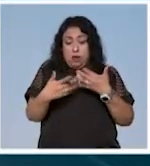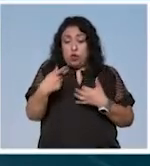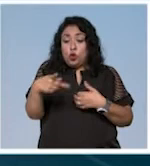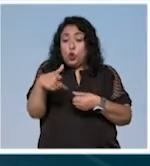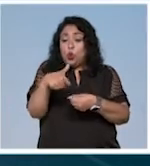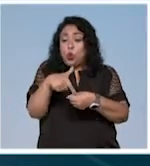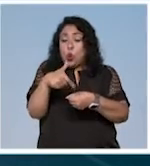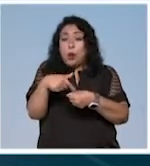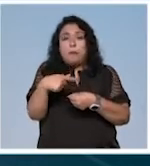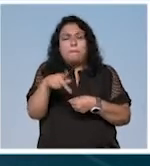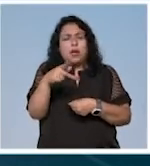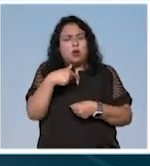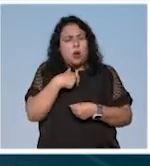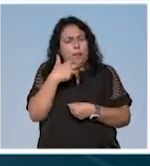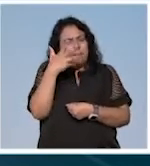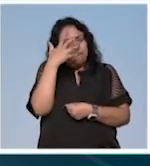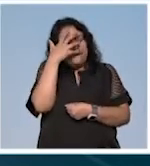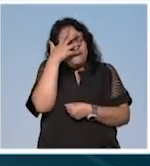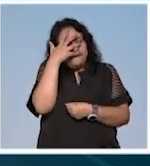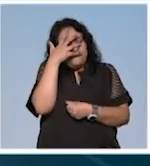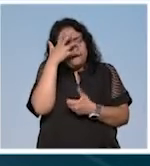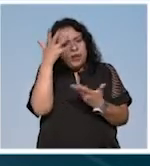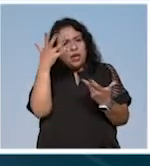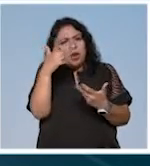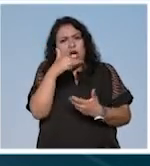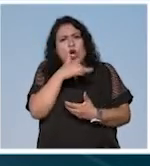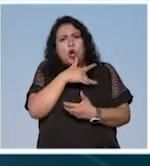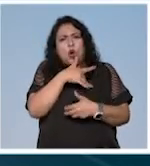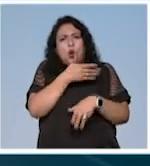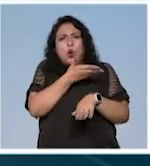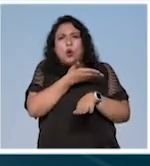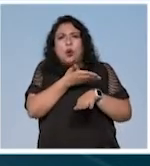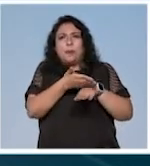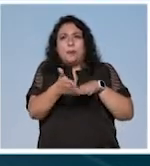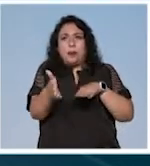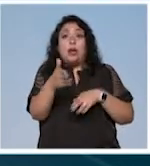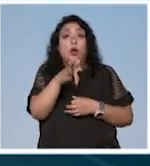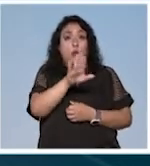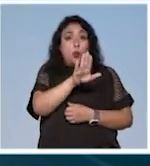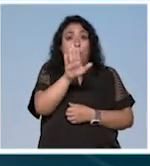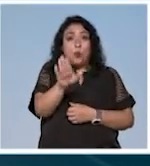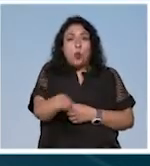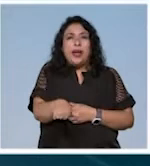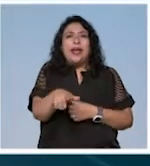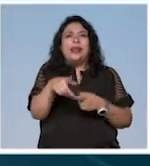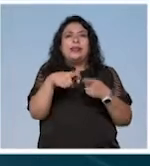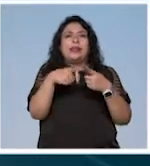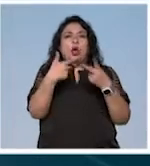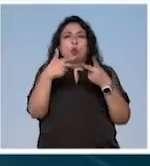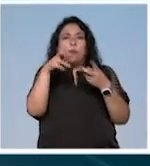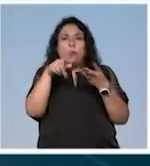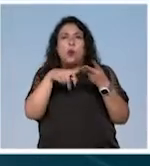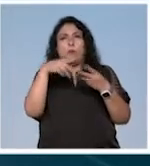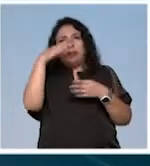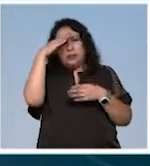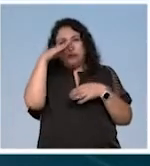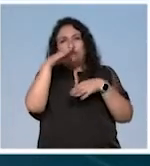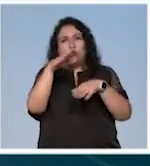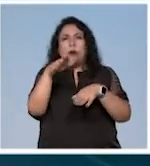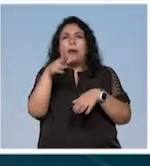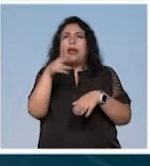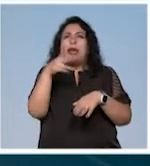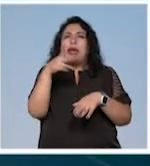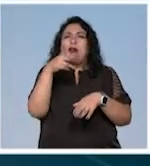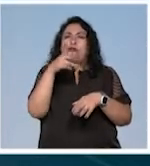color, pero me avergüenzo de llevar un corazón tan blanco. La muerte, el humor, la reflexión sobre el lenguaje,